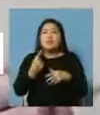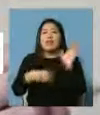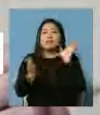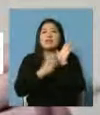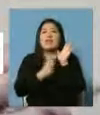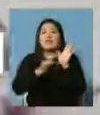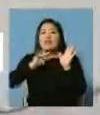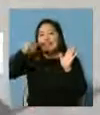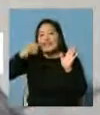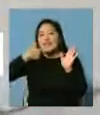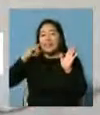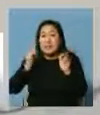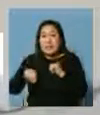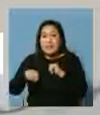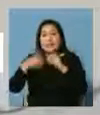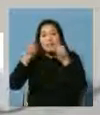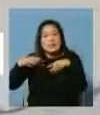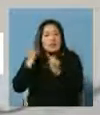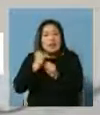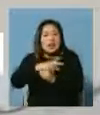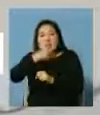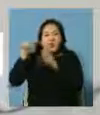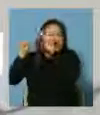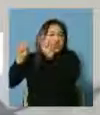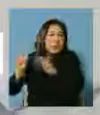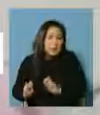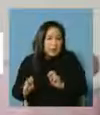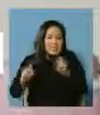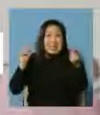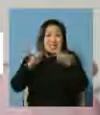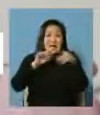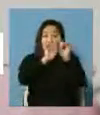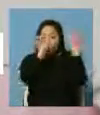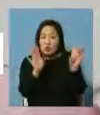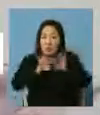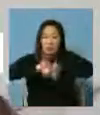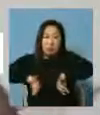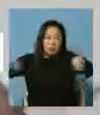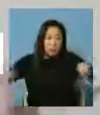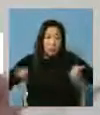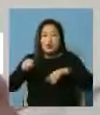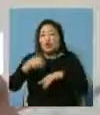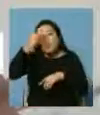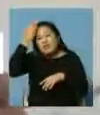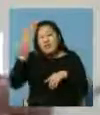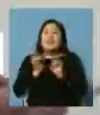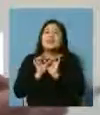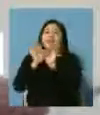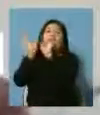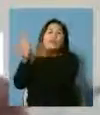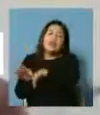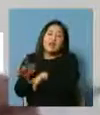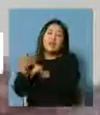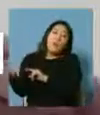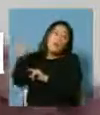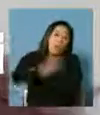en virología y luego comencé a trabajar en otros temas que no tienen nada que ver con la virología, pese a que son enfermedades infecciosas, y ahora volví a los